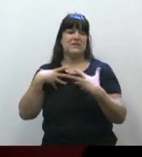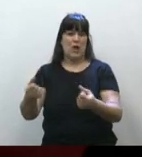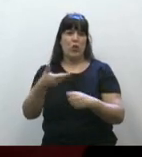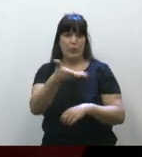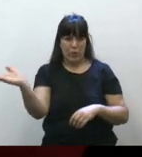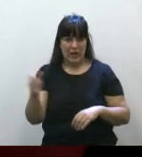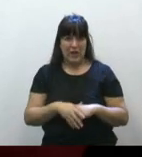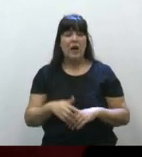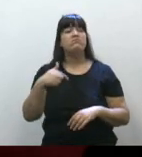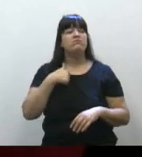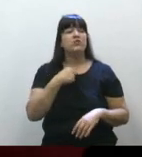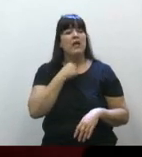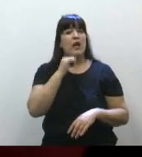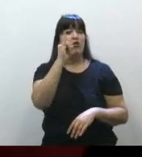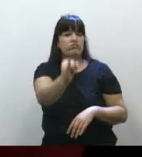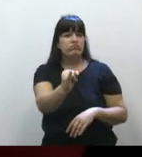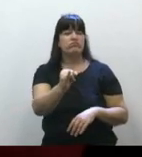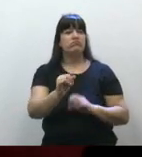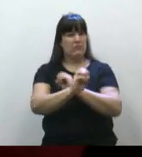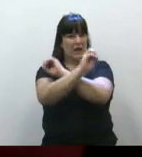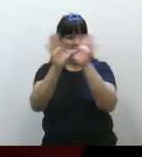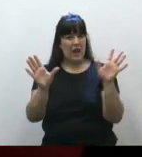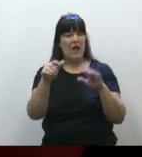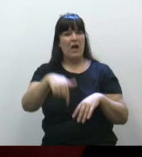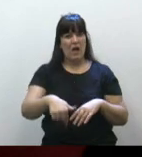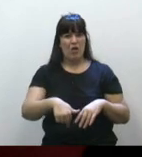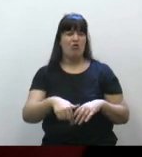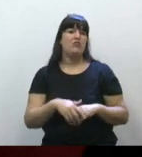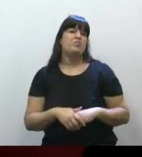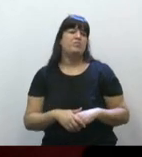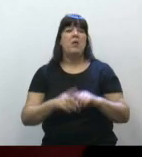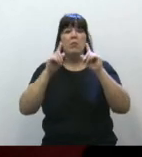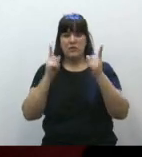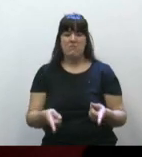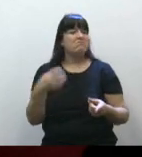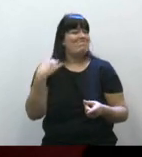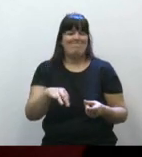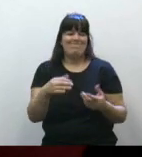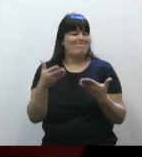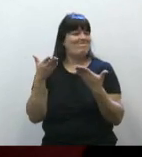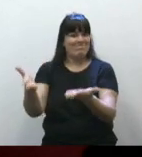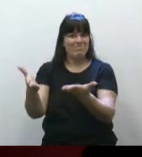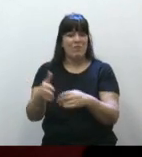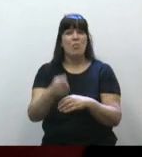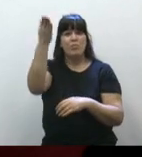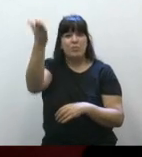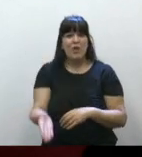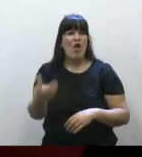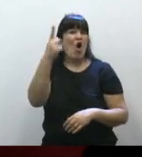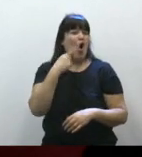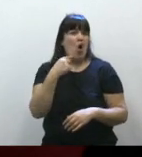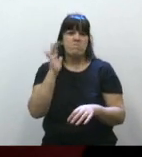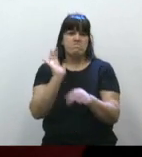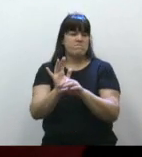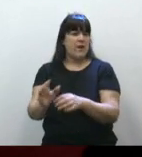esta noche porque me parece que además se lo merece porque fue un hombre valiente